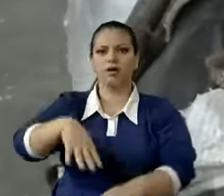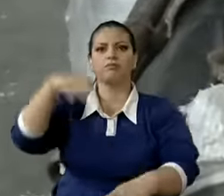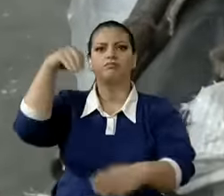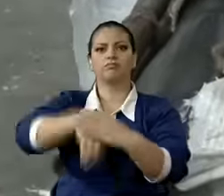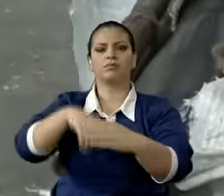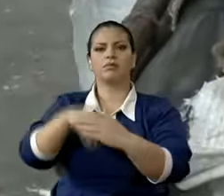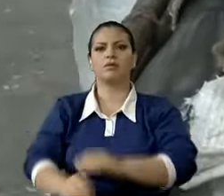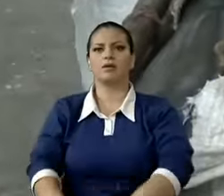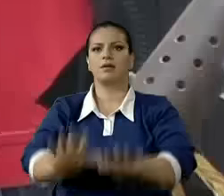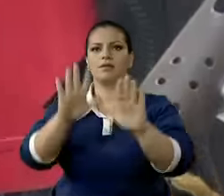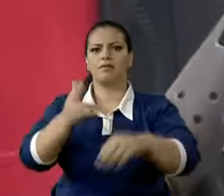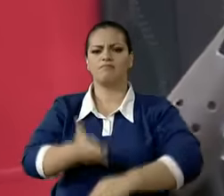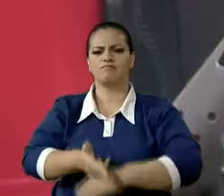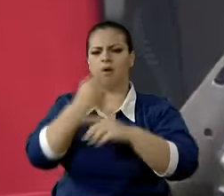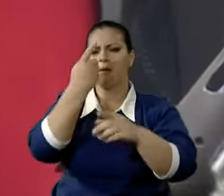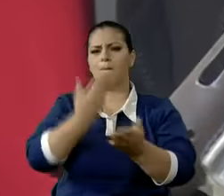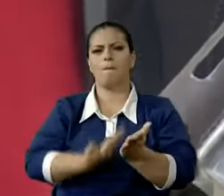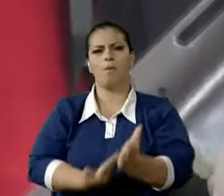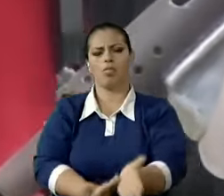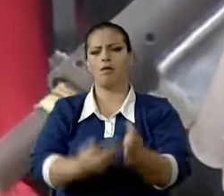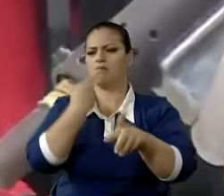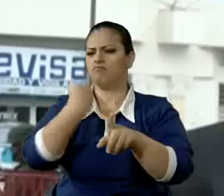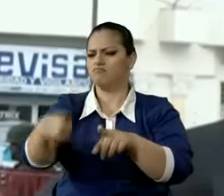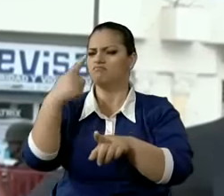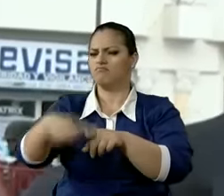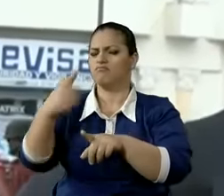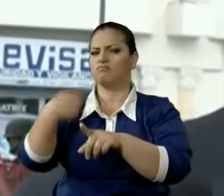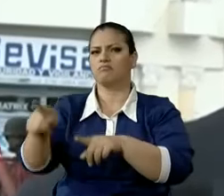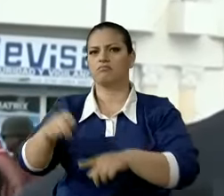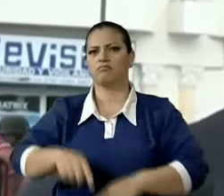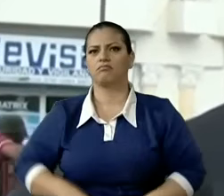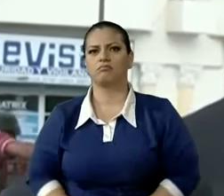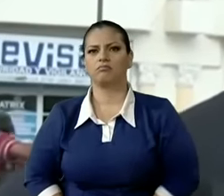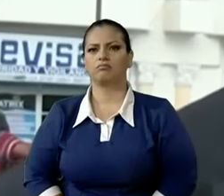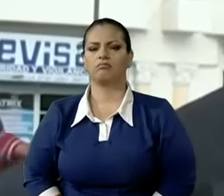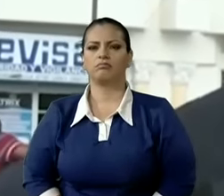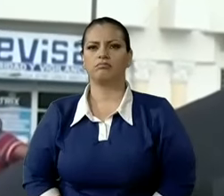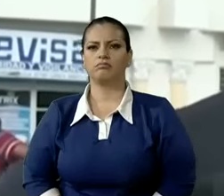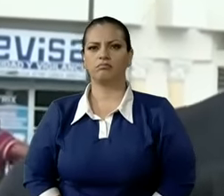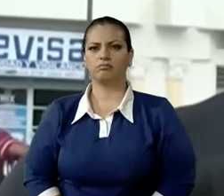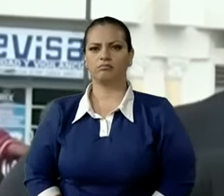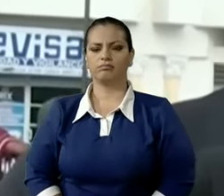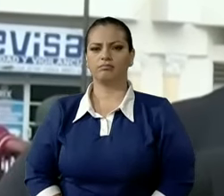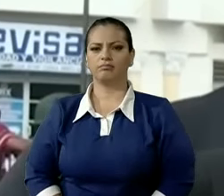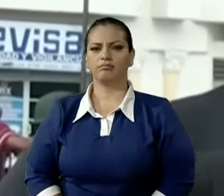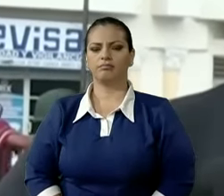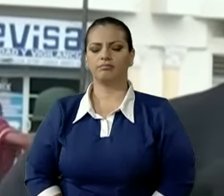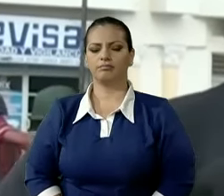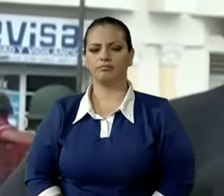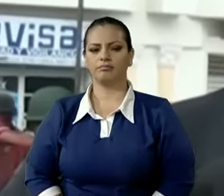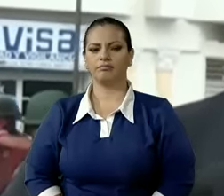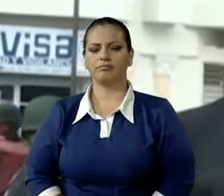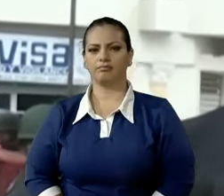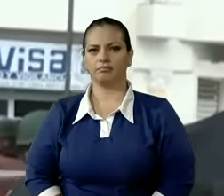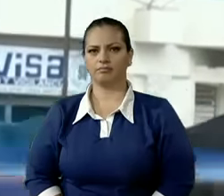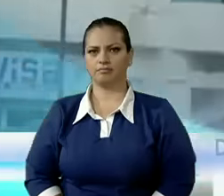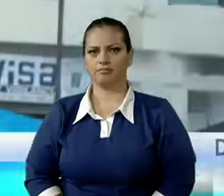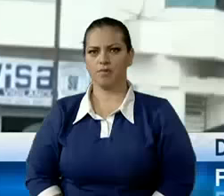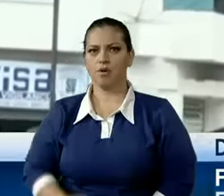armas de fuego de diferentes modelos y calibre. Tenemos la existencia de 4